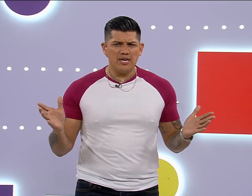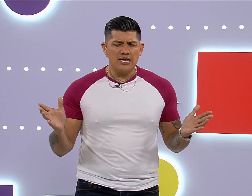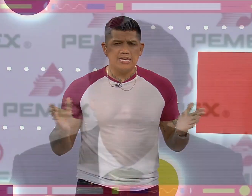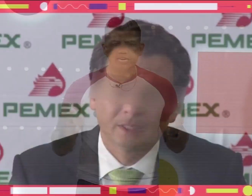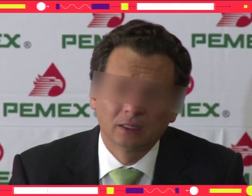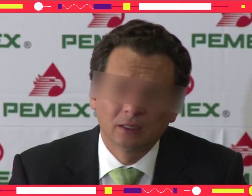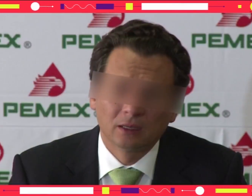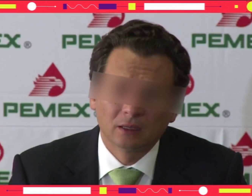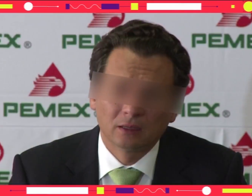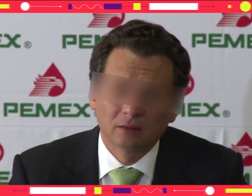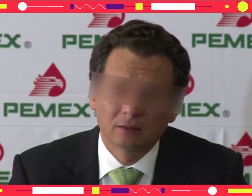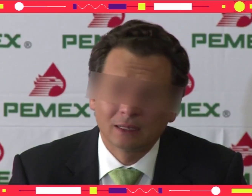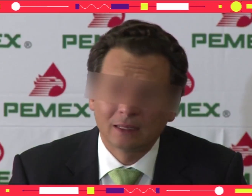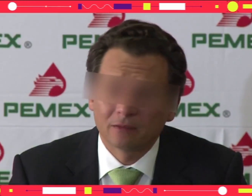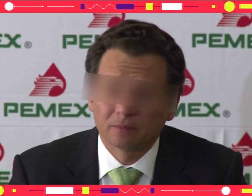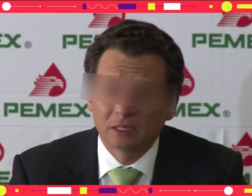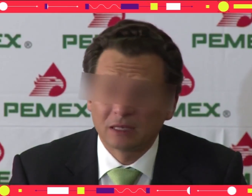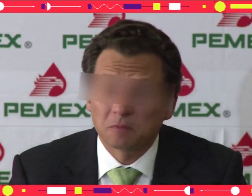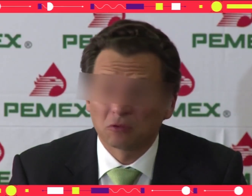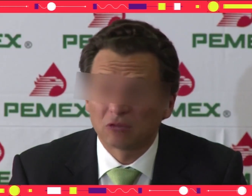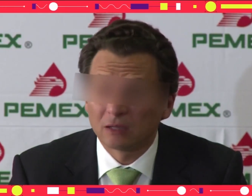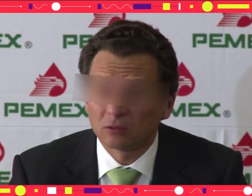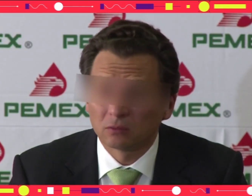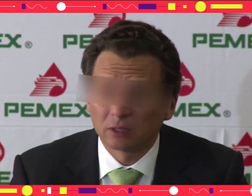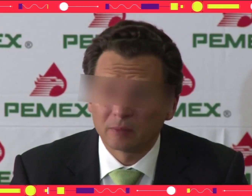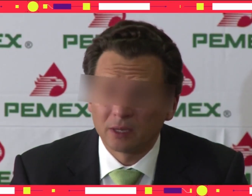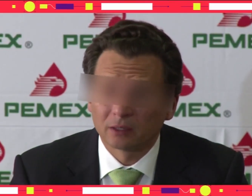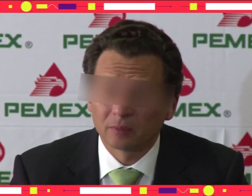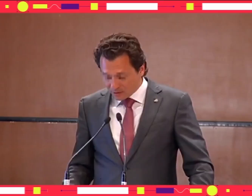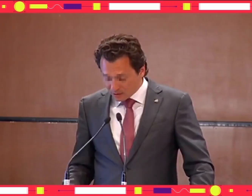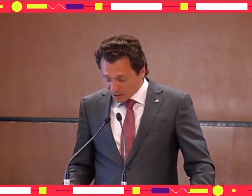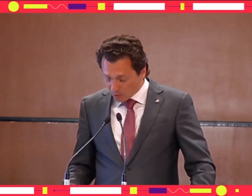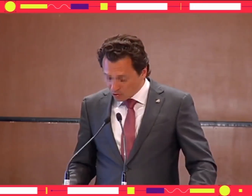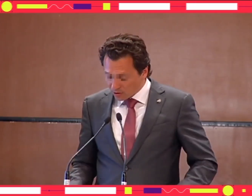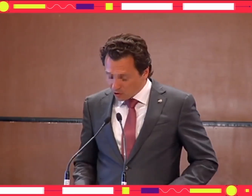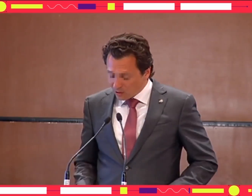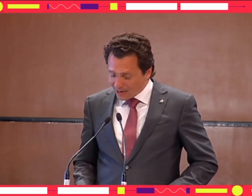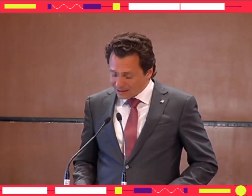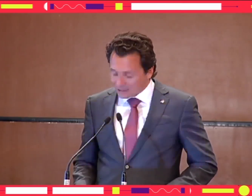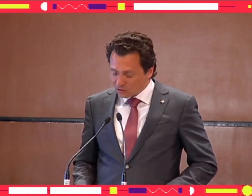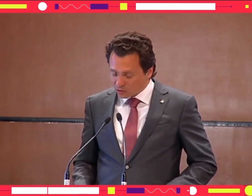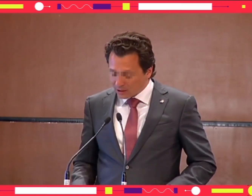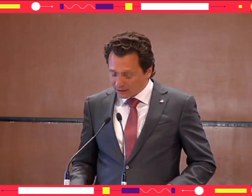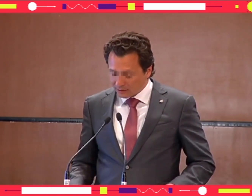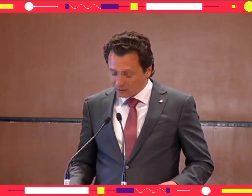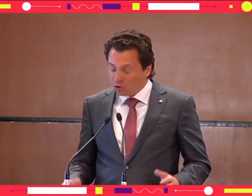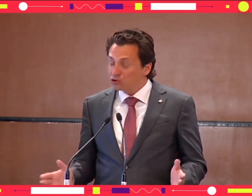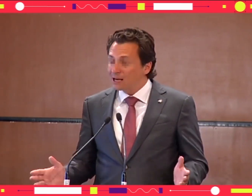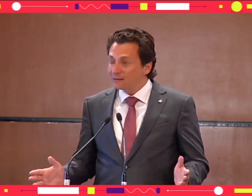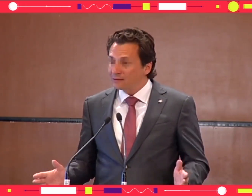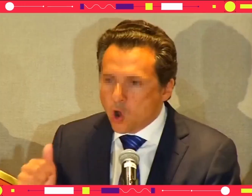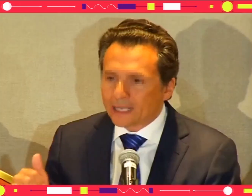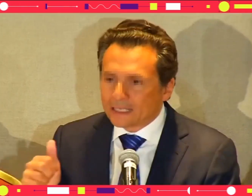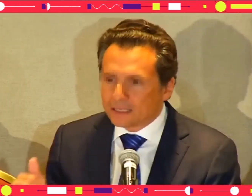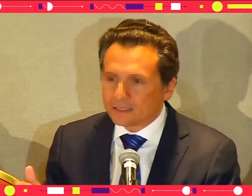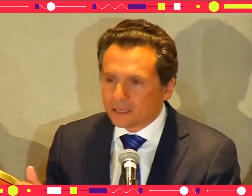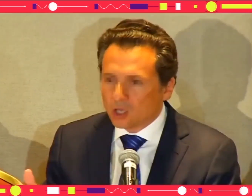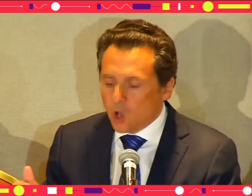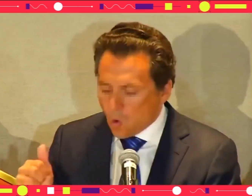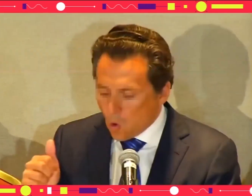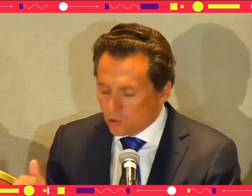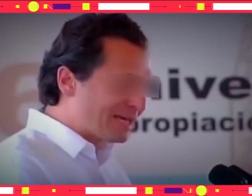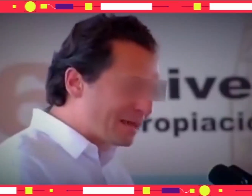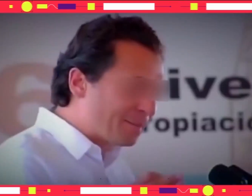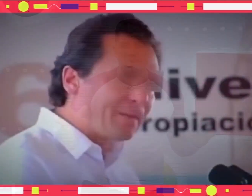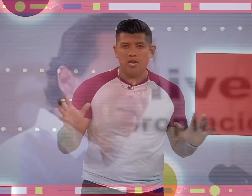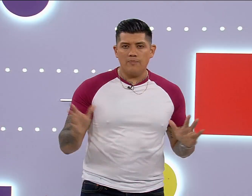juez no sabe quién es Emilio lozoya nunca habría leído un periódico para enterarse de los delitos que lozoya ha confesado y como